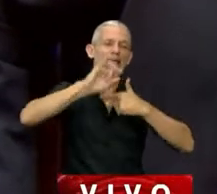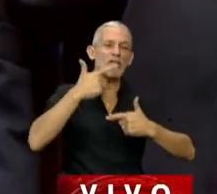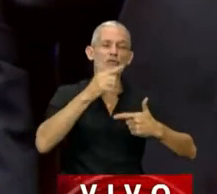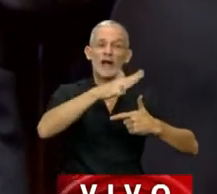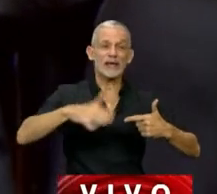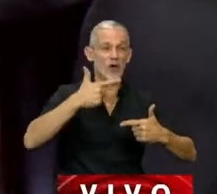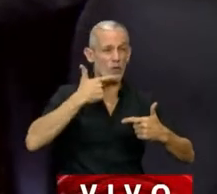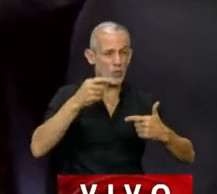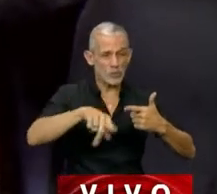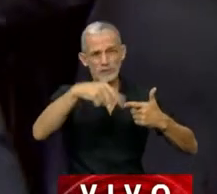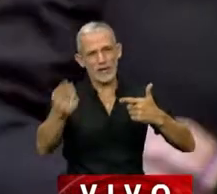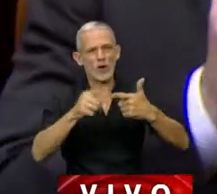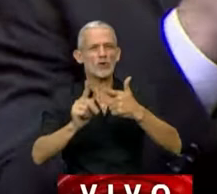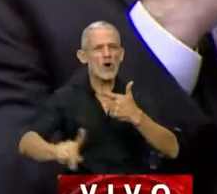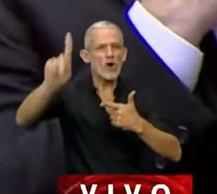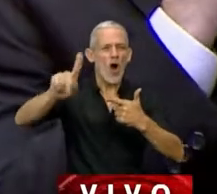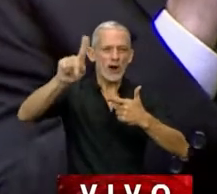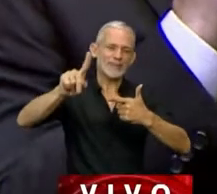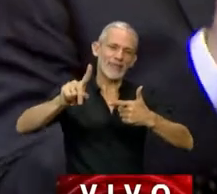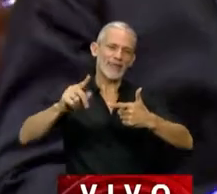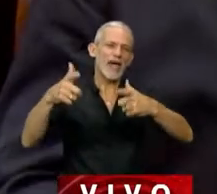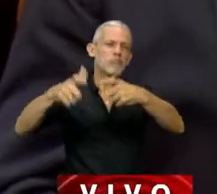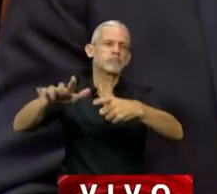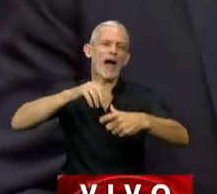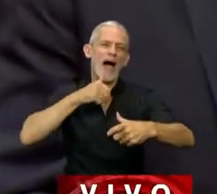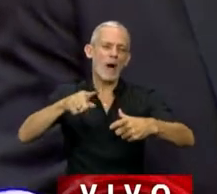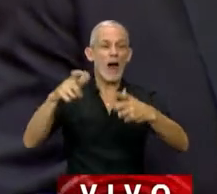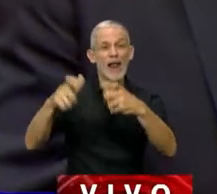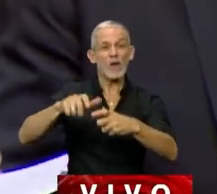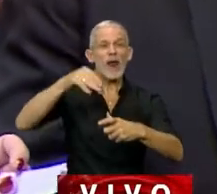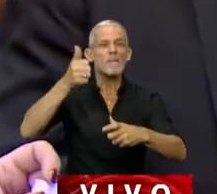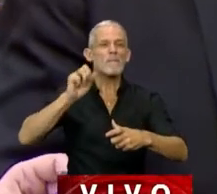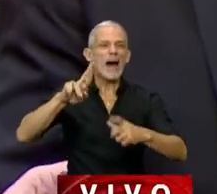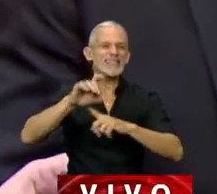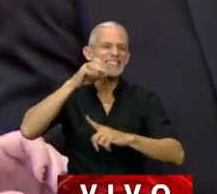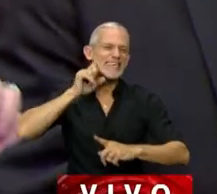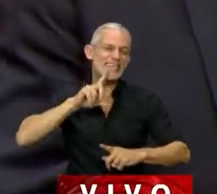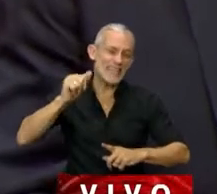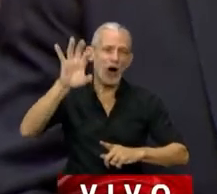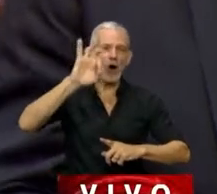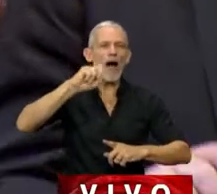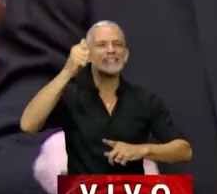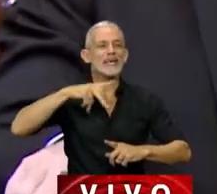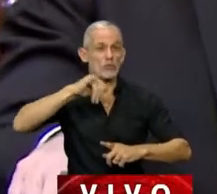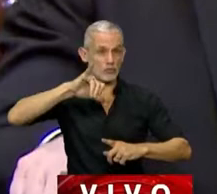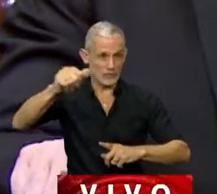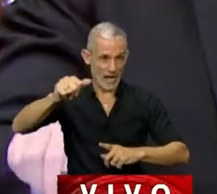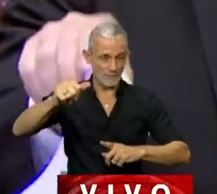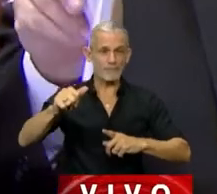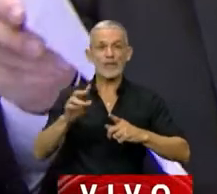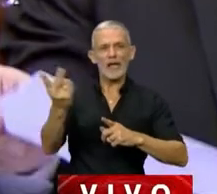Dulce y la parte norte del espejo de agua de la laguna Mar Chiquita o Mar de Ancenusa,